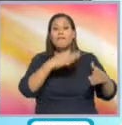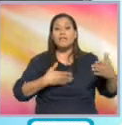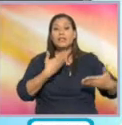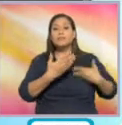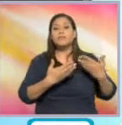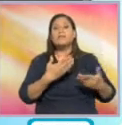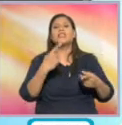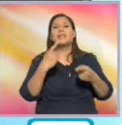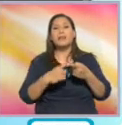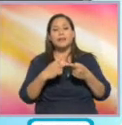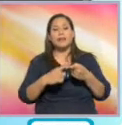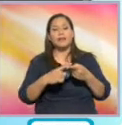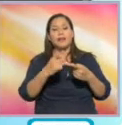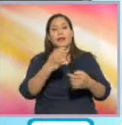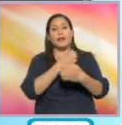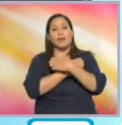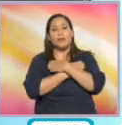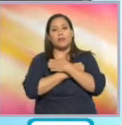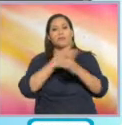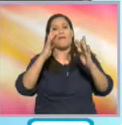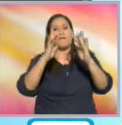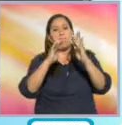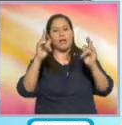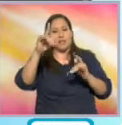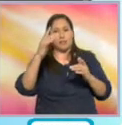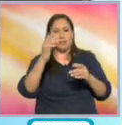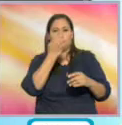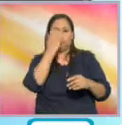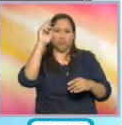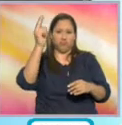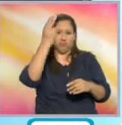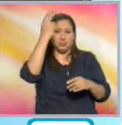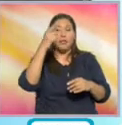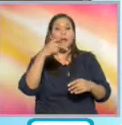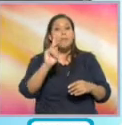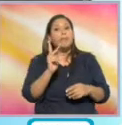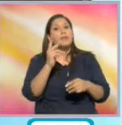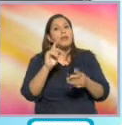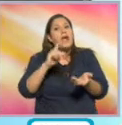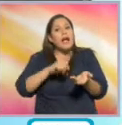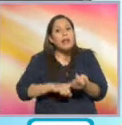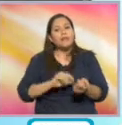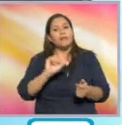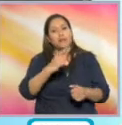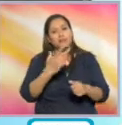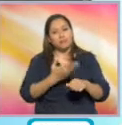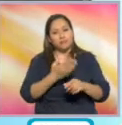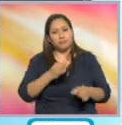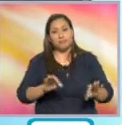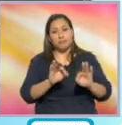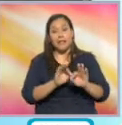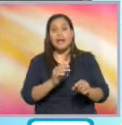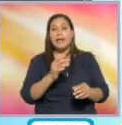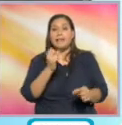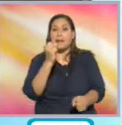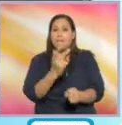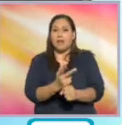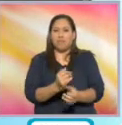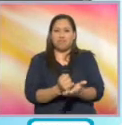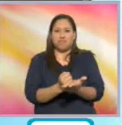fundado por el Ministerio de Educación en Francia, pero que además que tiene algo muy significativo. Decide desde muy